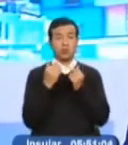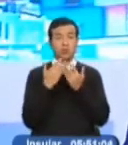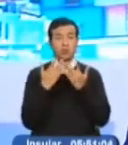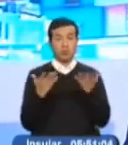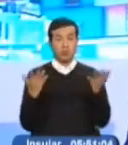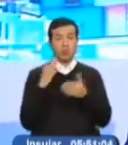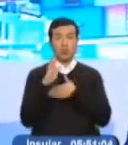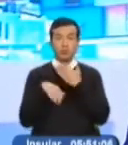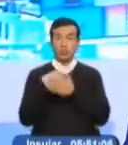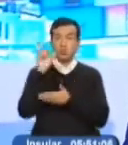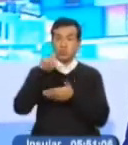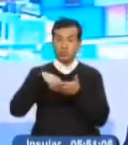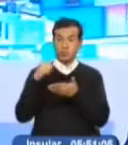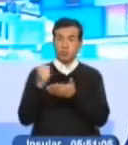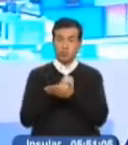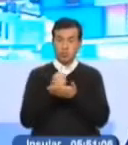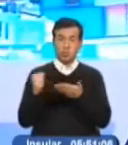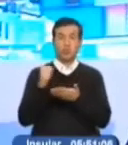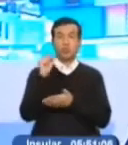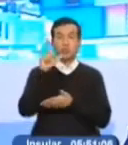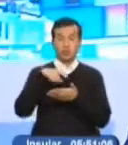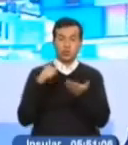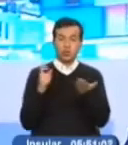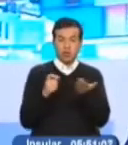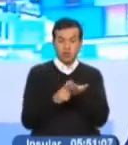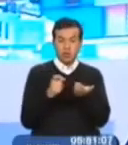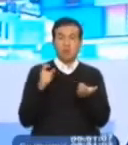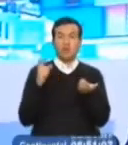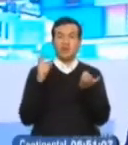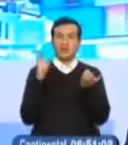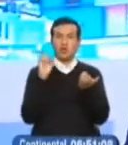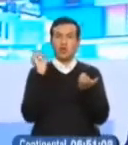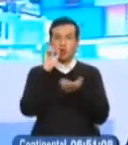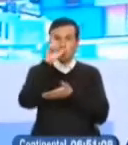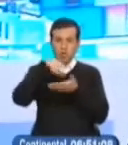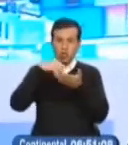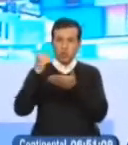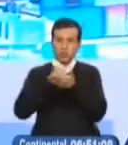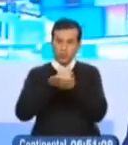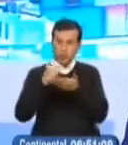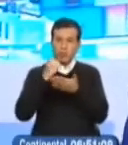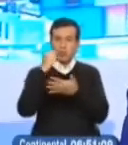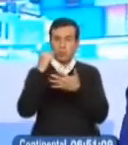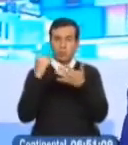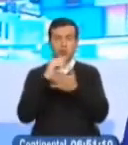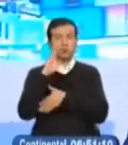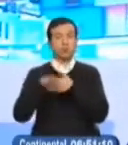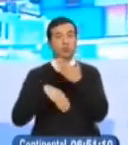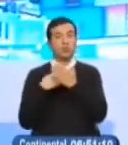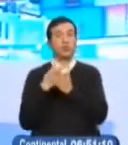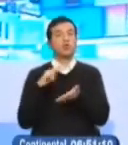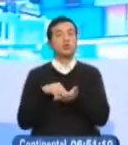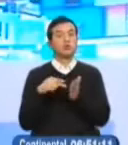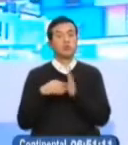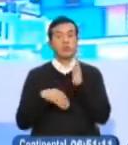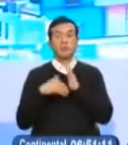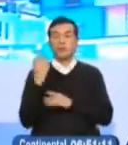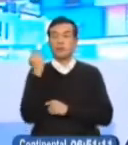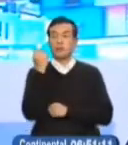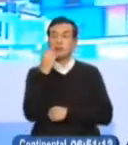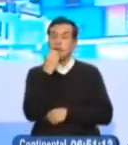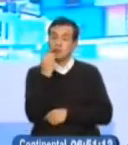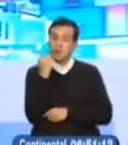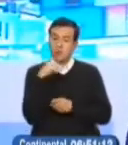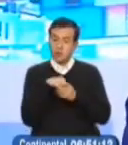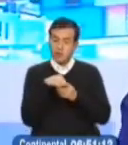los medios de pago digital, sea tarjetas de débito, sea dinero electrónico, tarjetas de crédito, también significa eficiencia, ahorro en costos